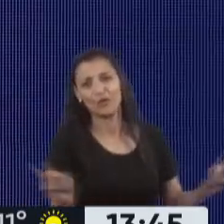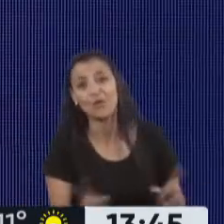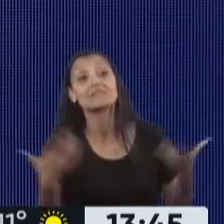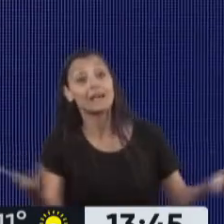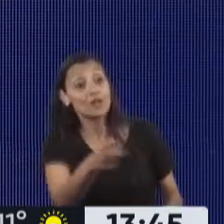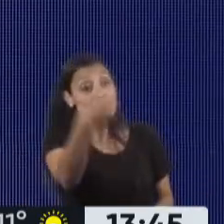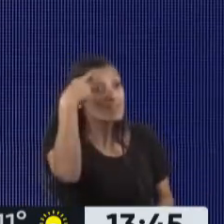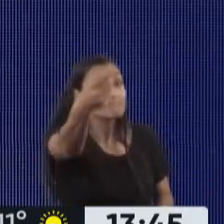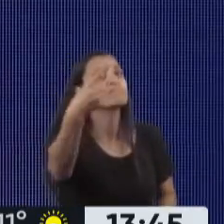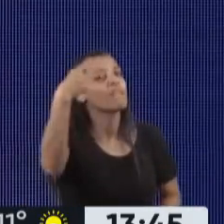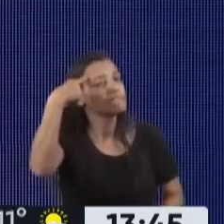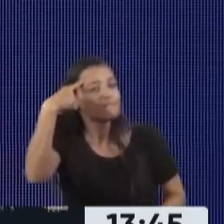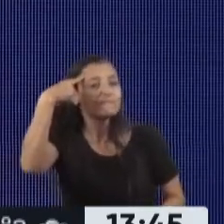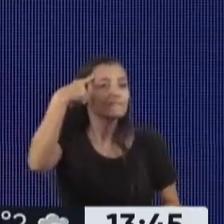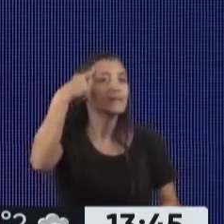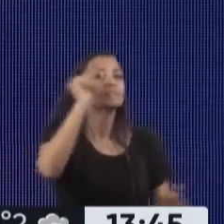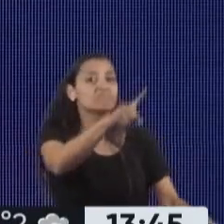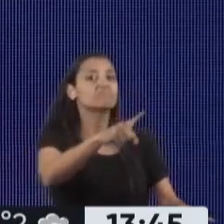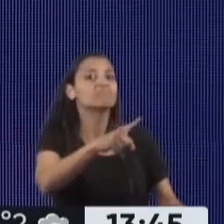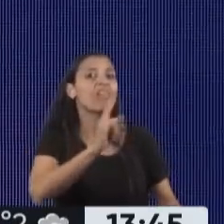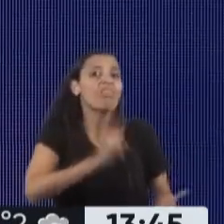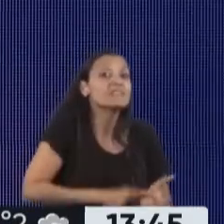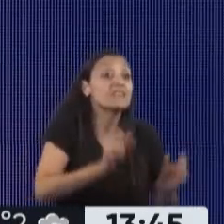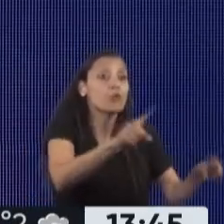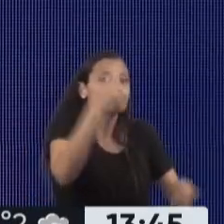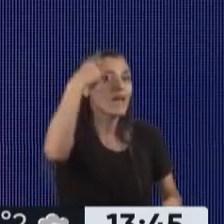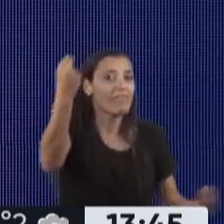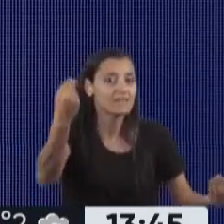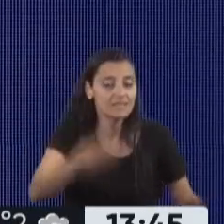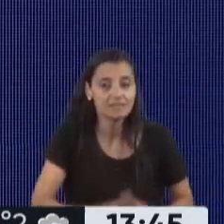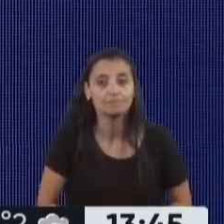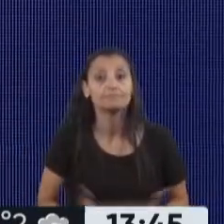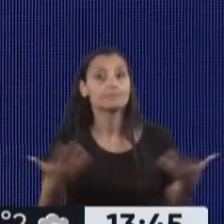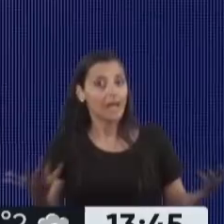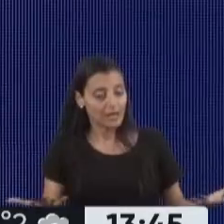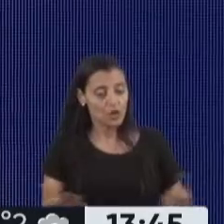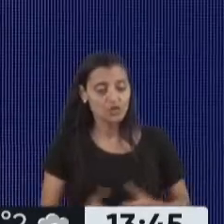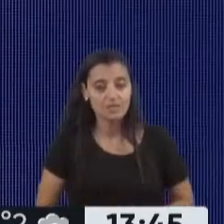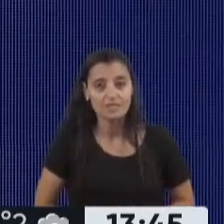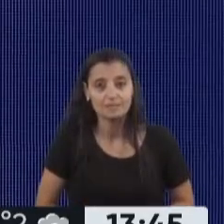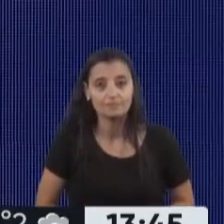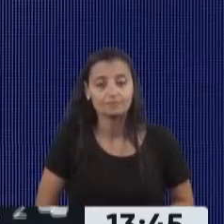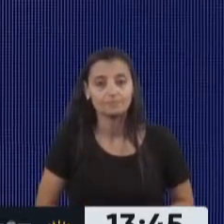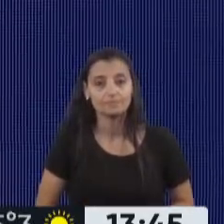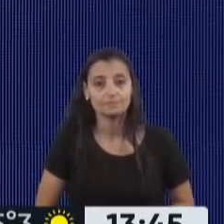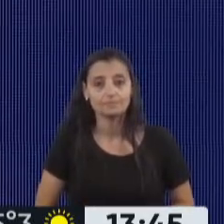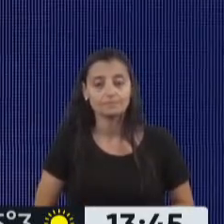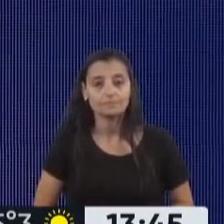les dejo esa volatilidad en la mano de ustedes. Por lo tanto, siendo que